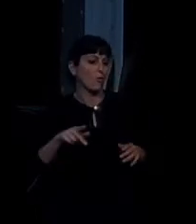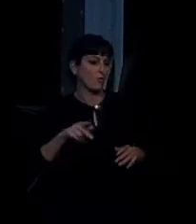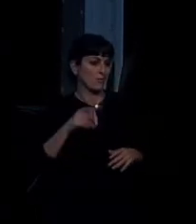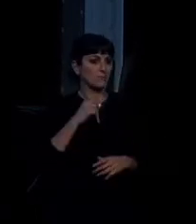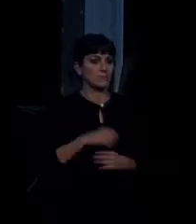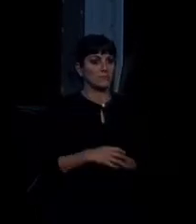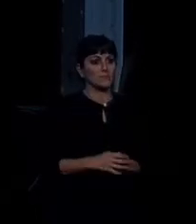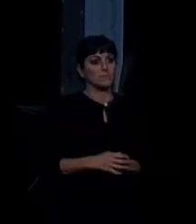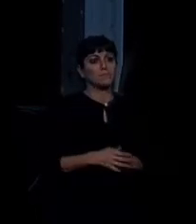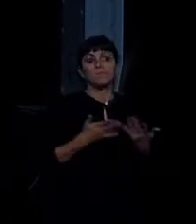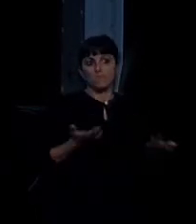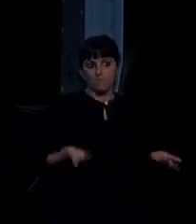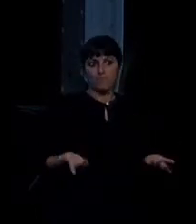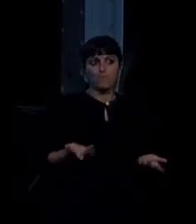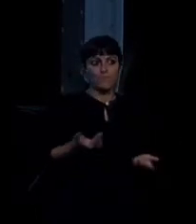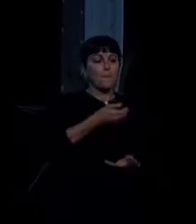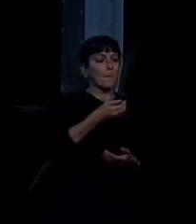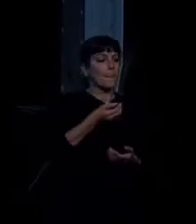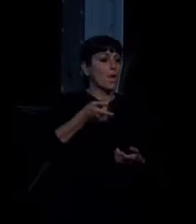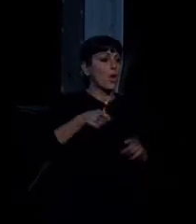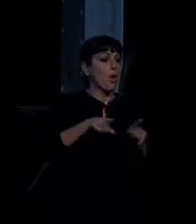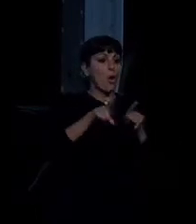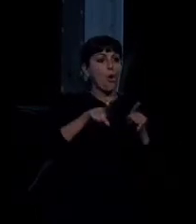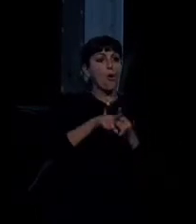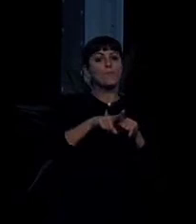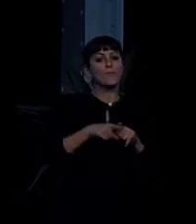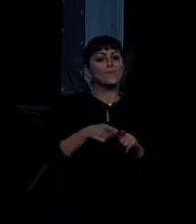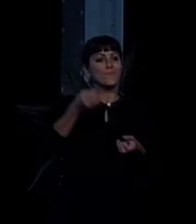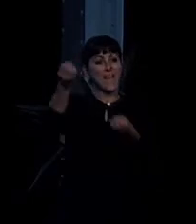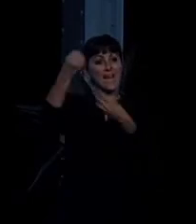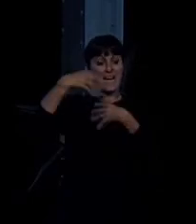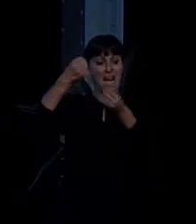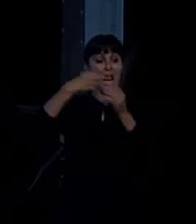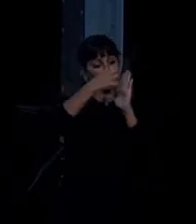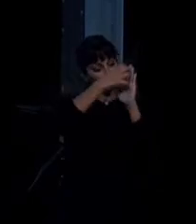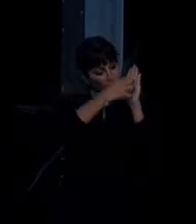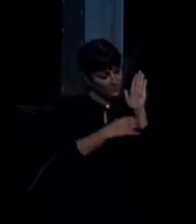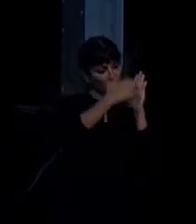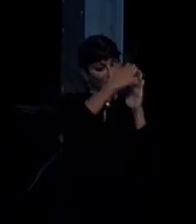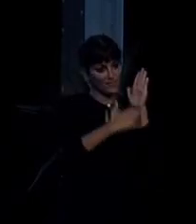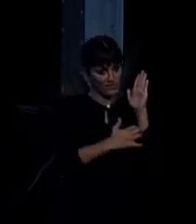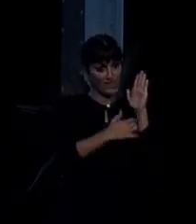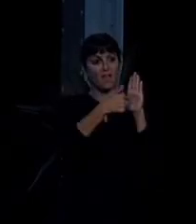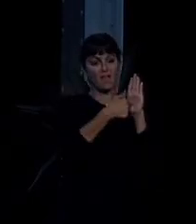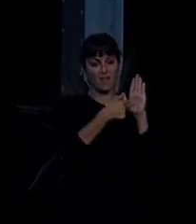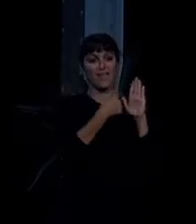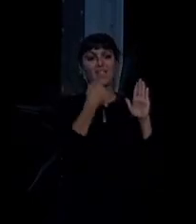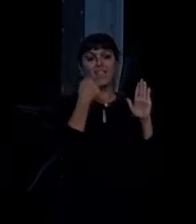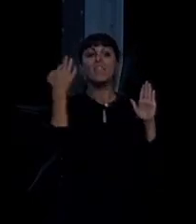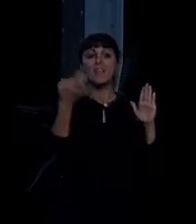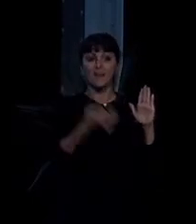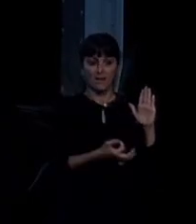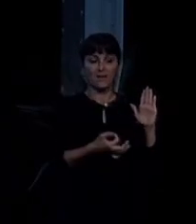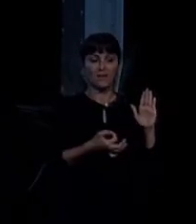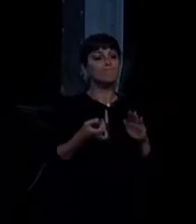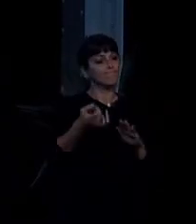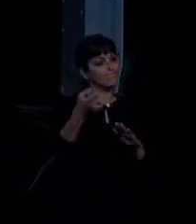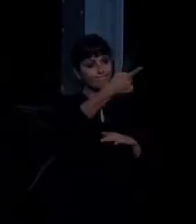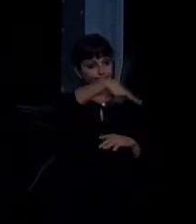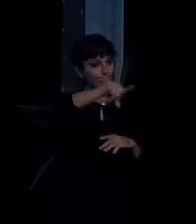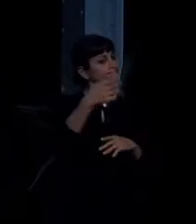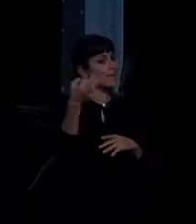las representaciones sobre el peligro sexual contenidas en los relatos lo que nos están diciendo es que nos coartemos, ¿no? Las mujeres